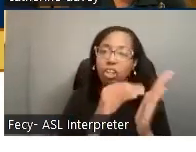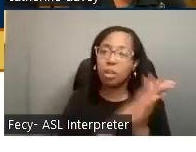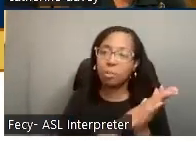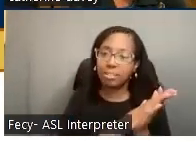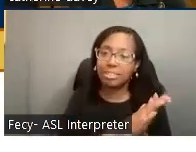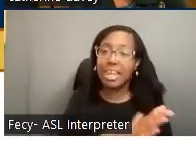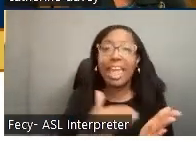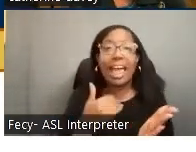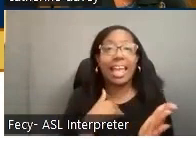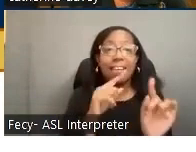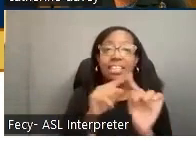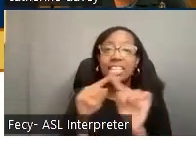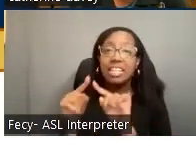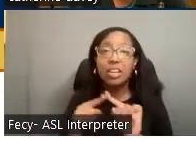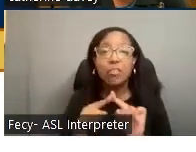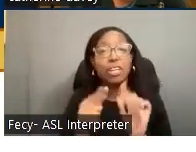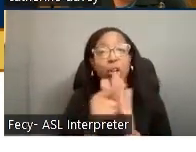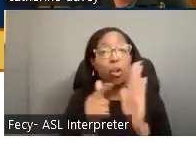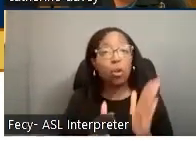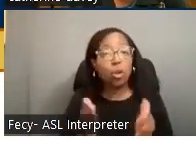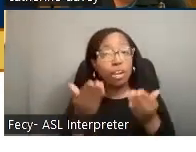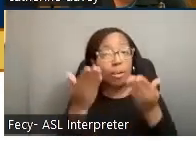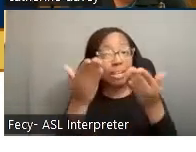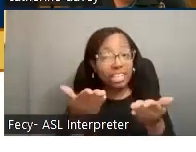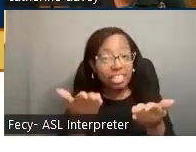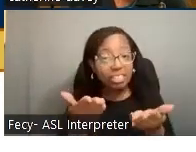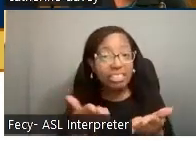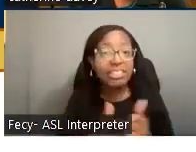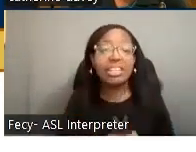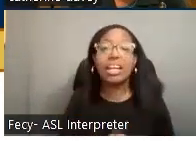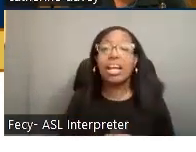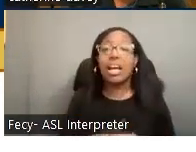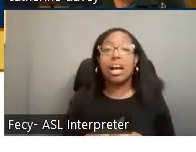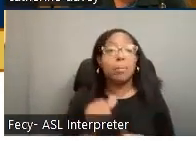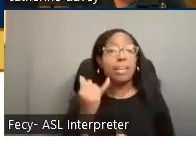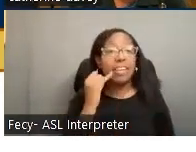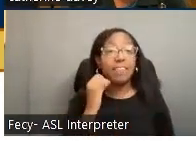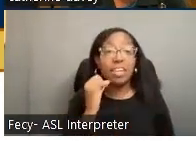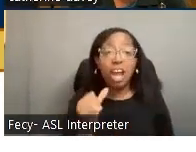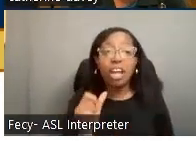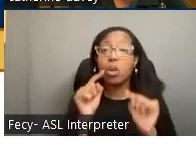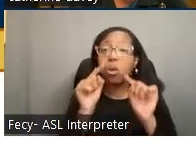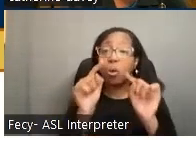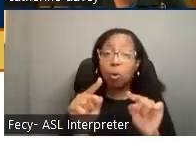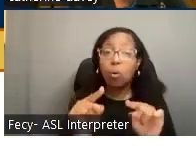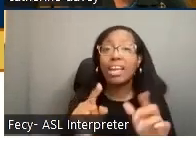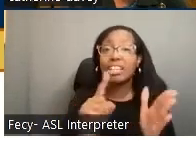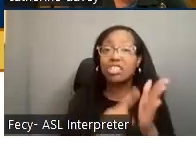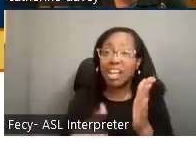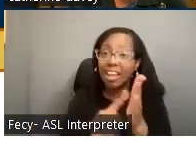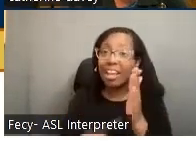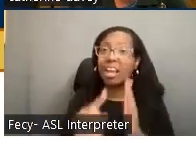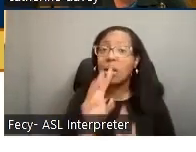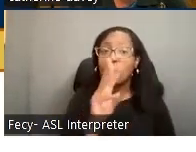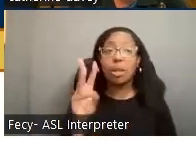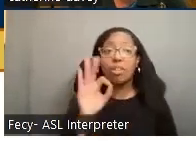Tengo abogados en mi página, si está en la Florida Central. Y si no, considere usar el servicio referido